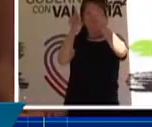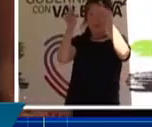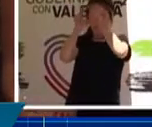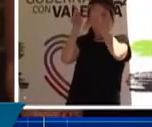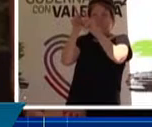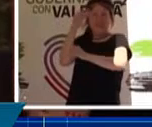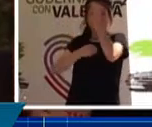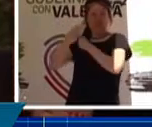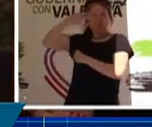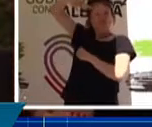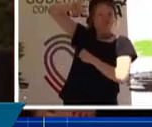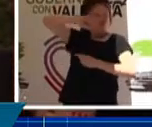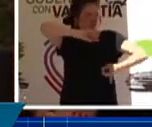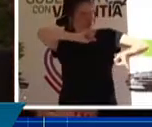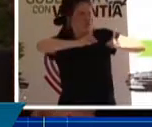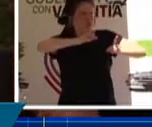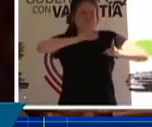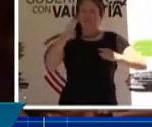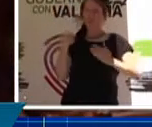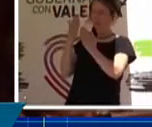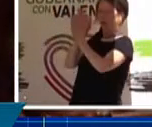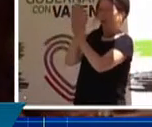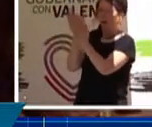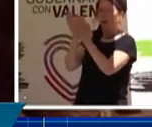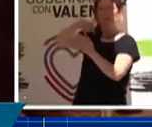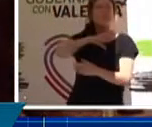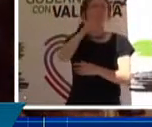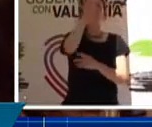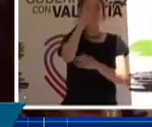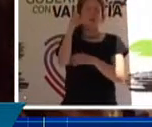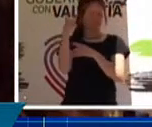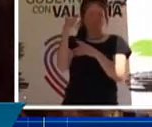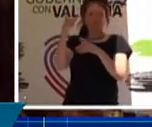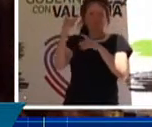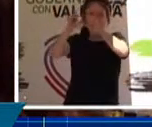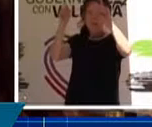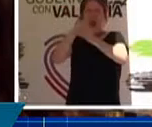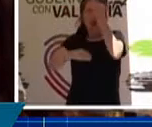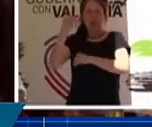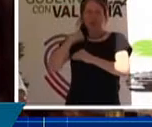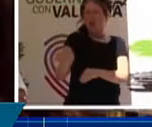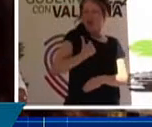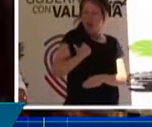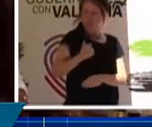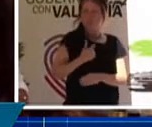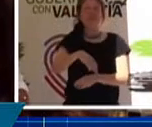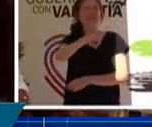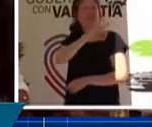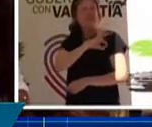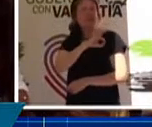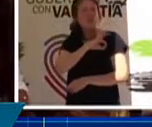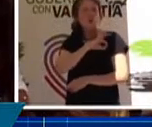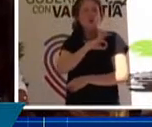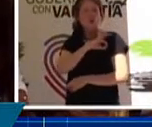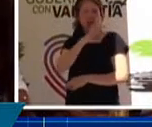en el IVA, etcétera, etcétera, pues bueno, eran iniciativas que originalmente habían salido en su mayor parte del Partido Popular, ¿no? Y que luego